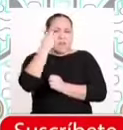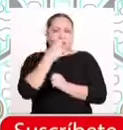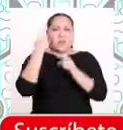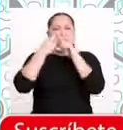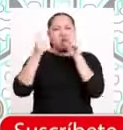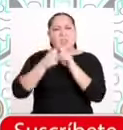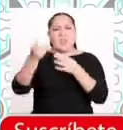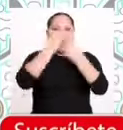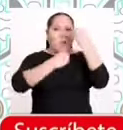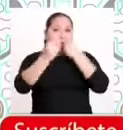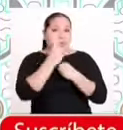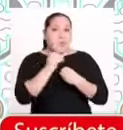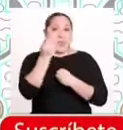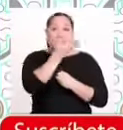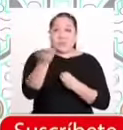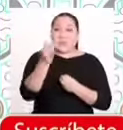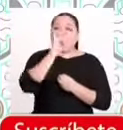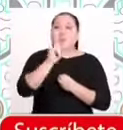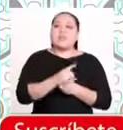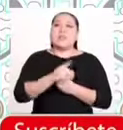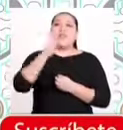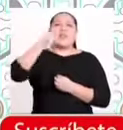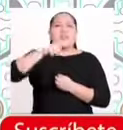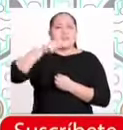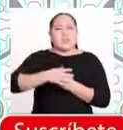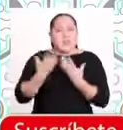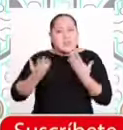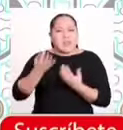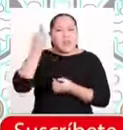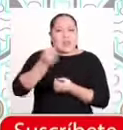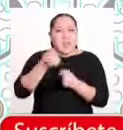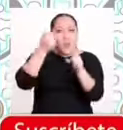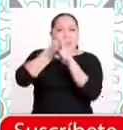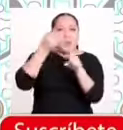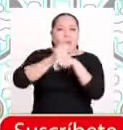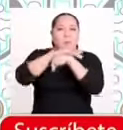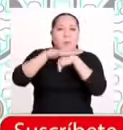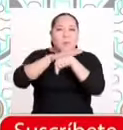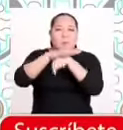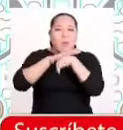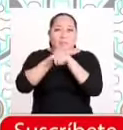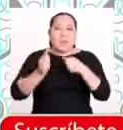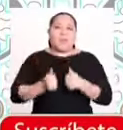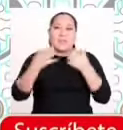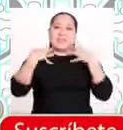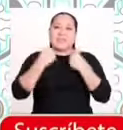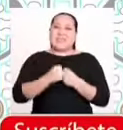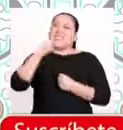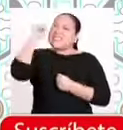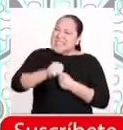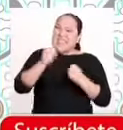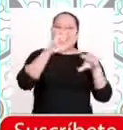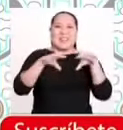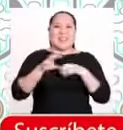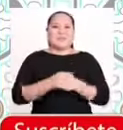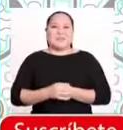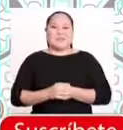los tipos de alimentos que consumen y la necesidad de contar con su propio plan de vida saludable. ¡Lo haremos!